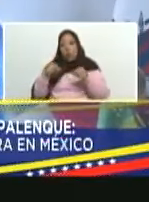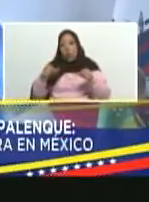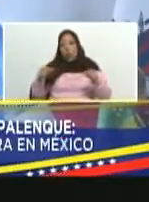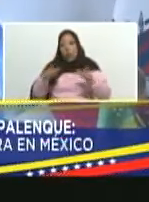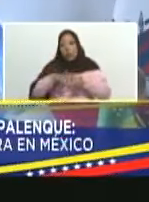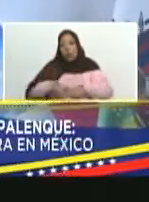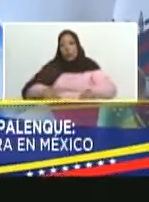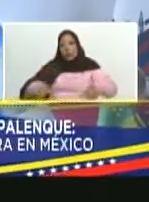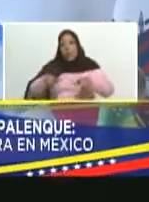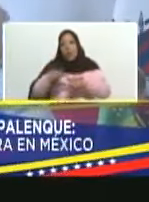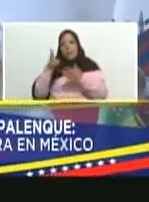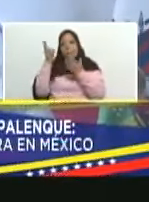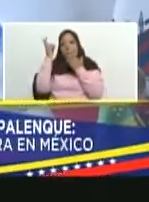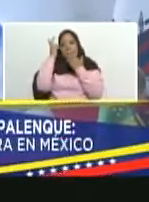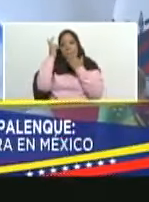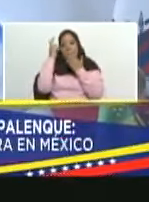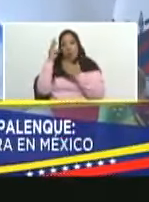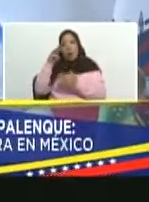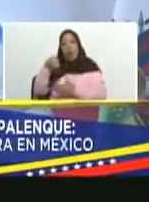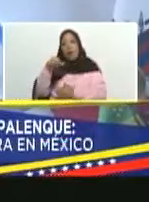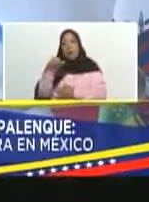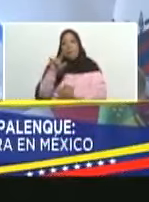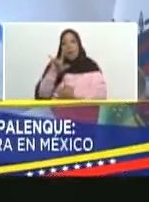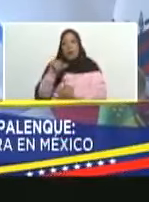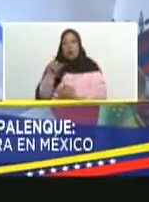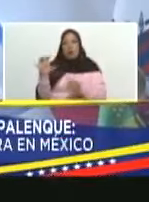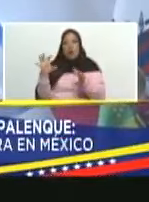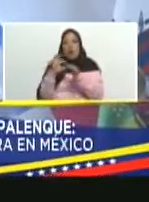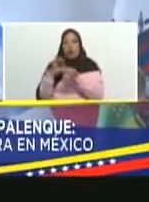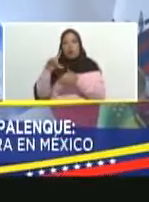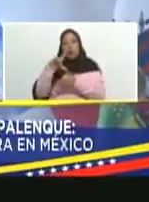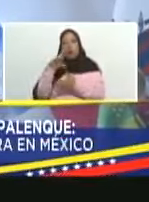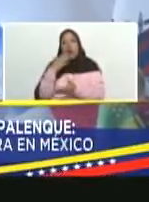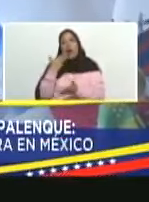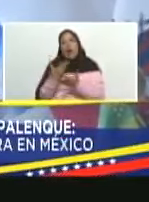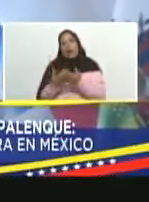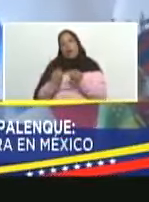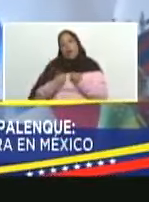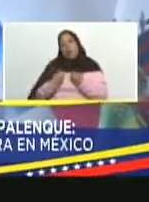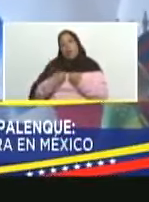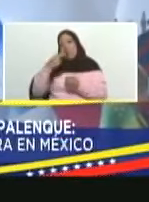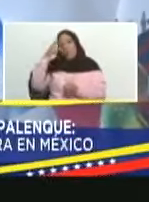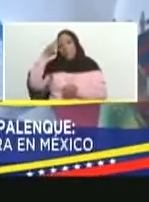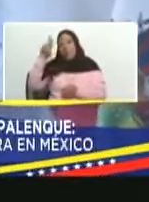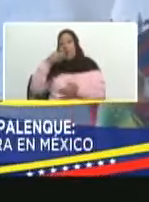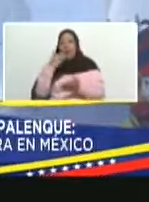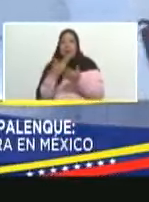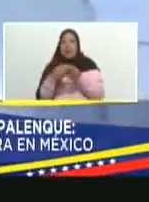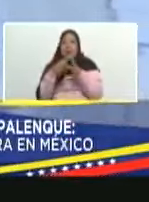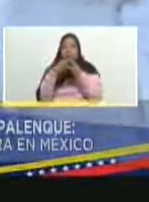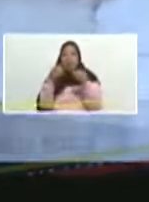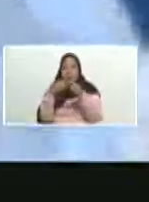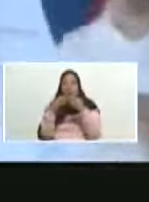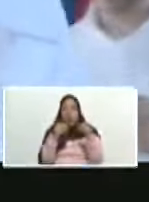el camino correcto de reunificar nuestra América. Muchas gracias, pues, y que viva México. Gracias a